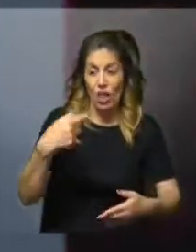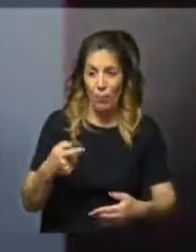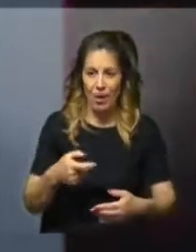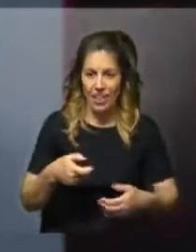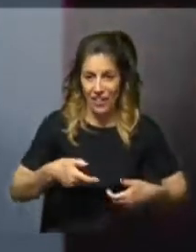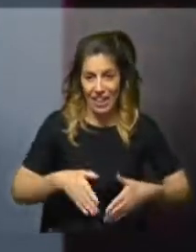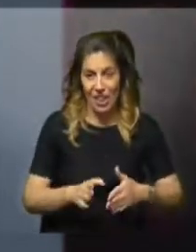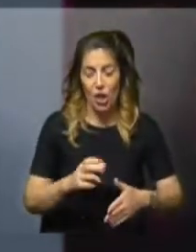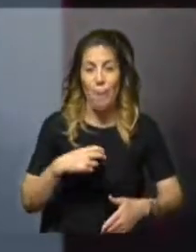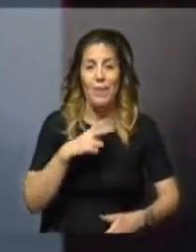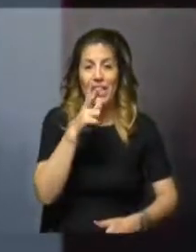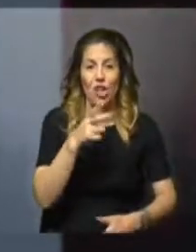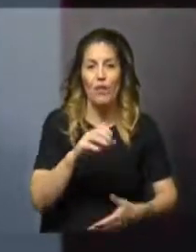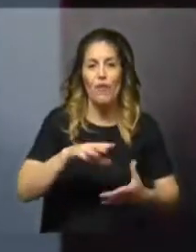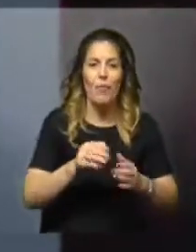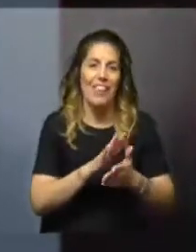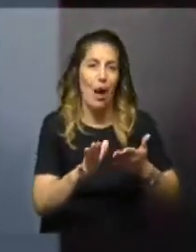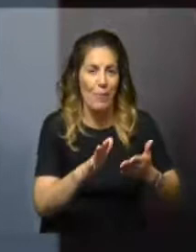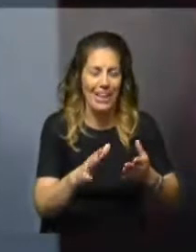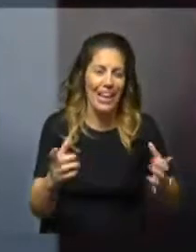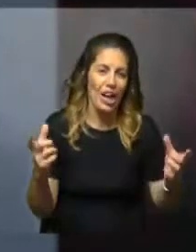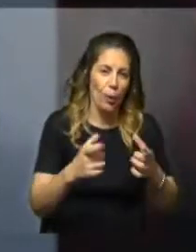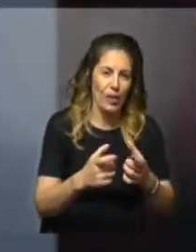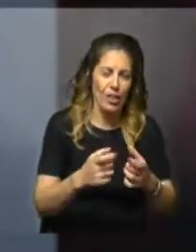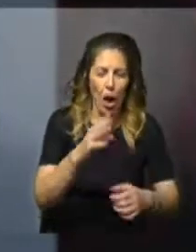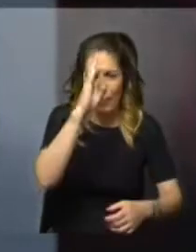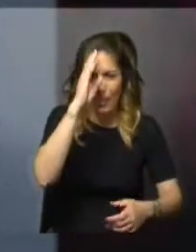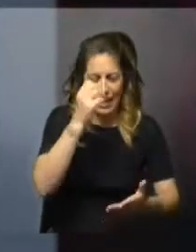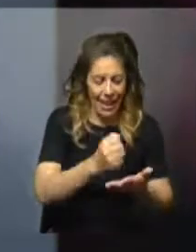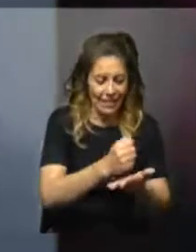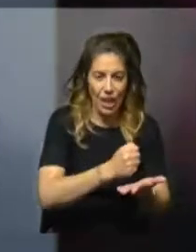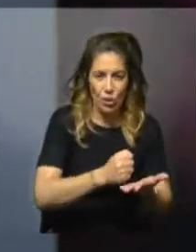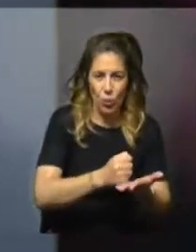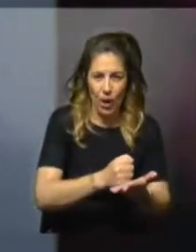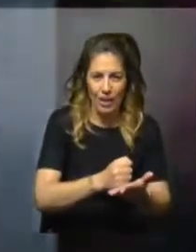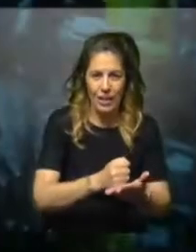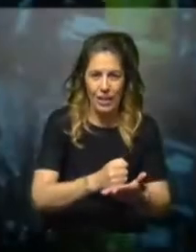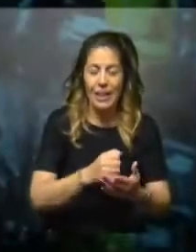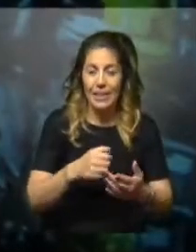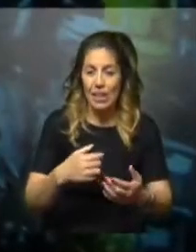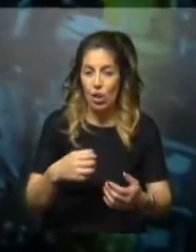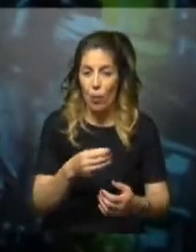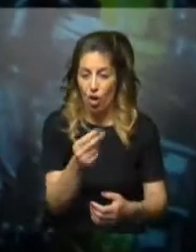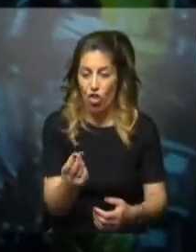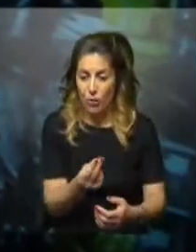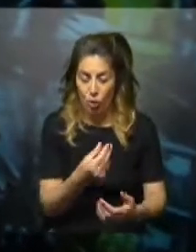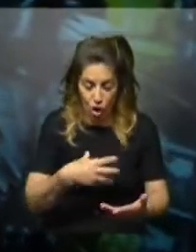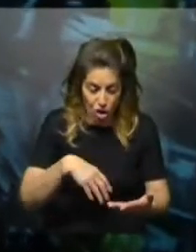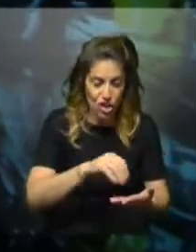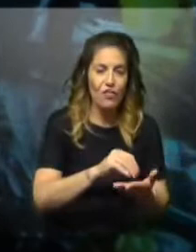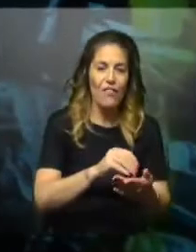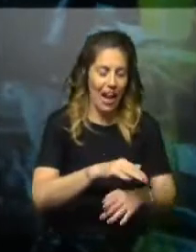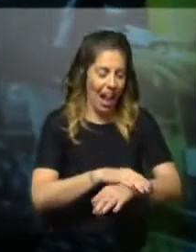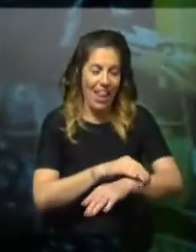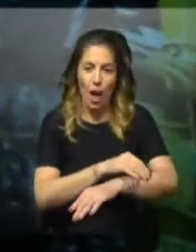era como muy escapadita juntarnos a aprender a tatuar y ahí y tan llevar los dibujos a la piel ahí era como tú un desafío